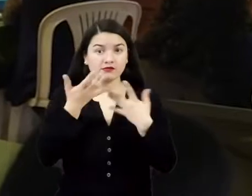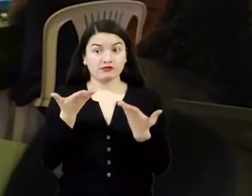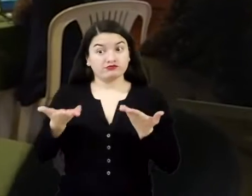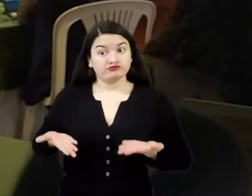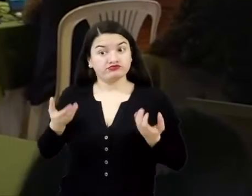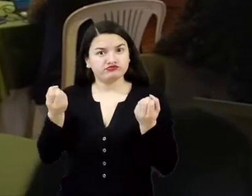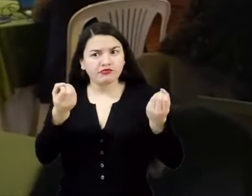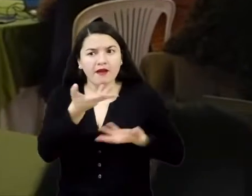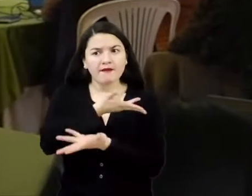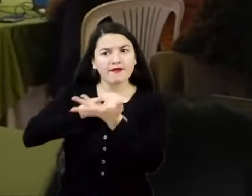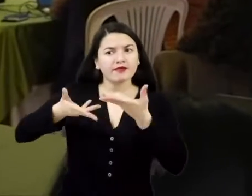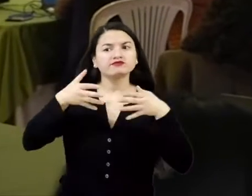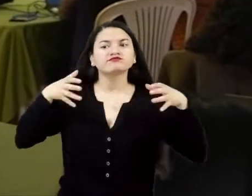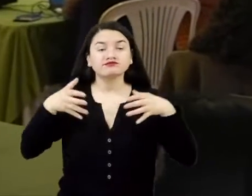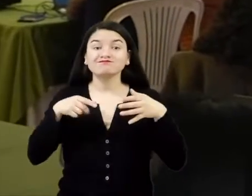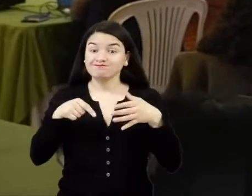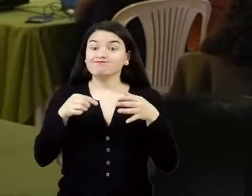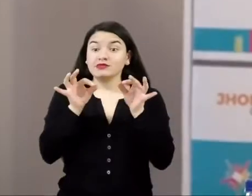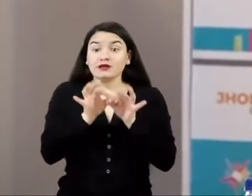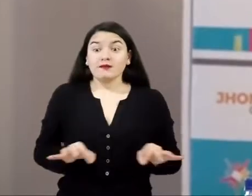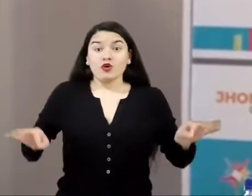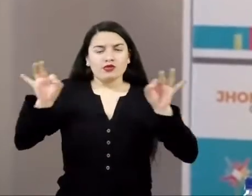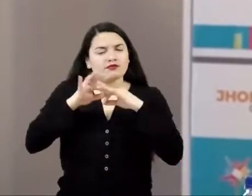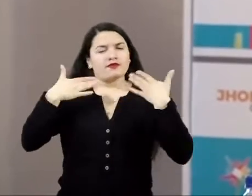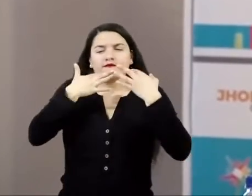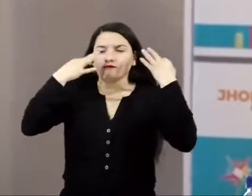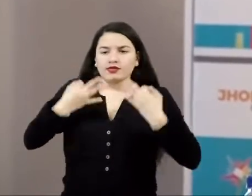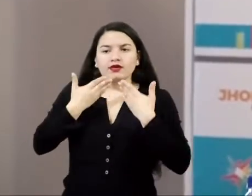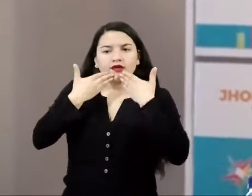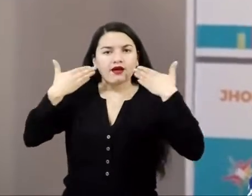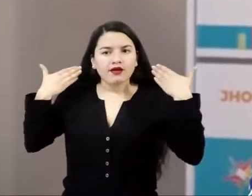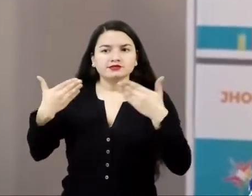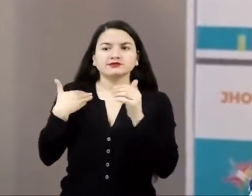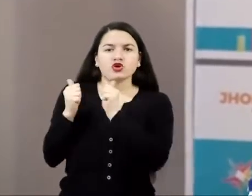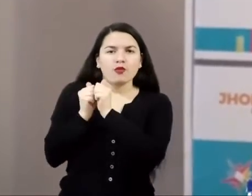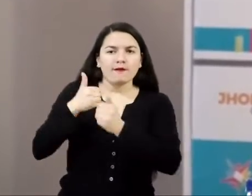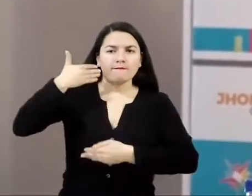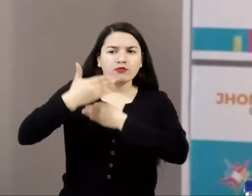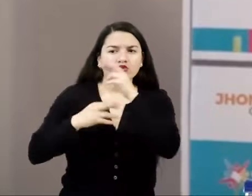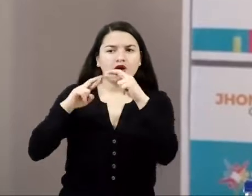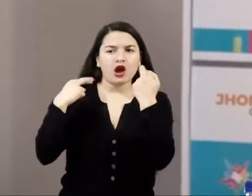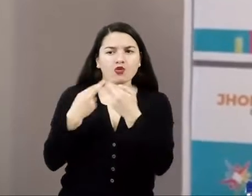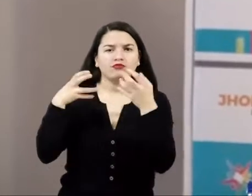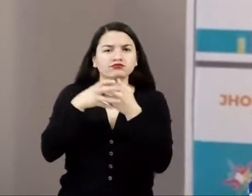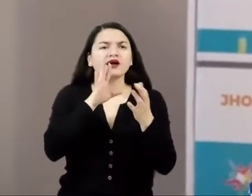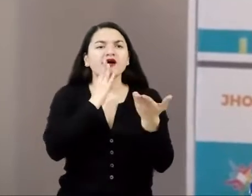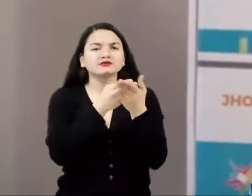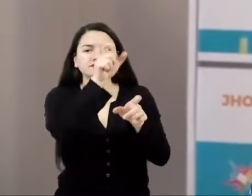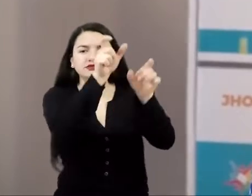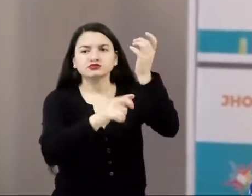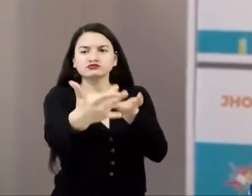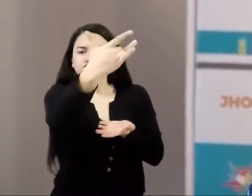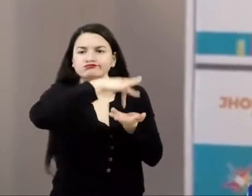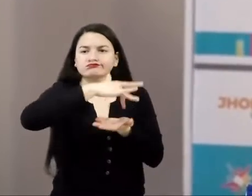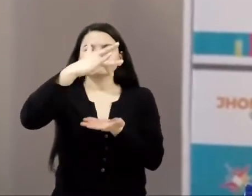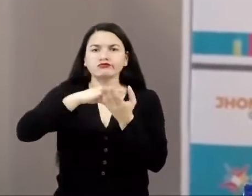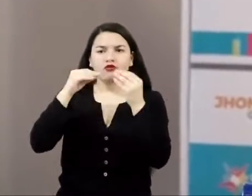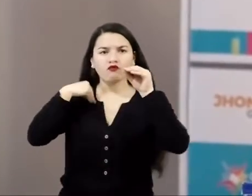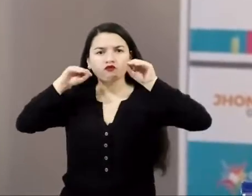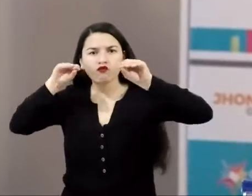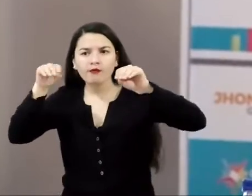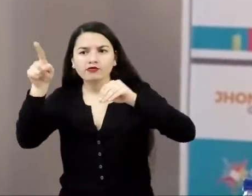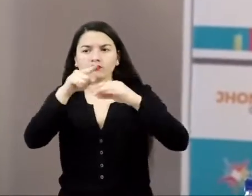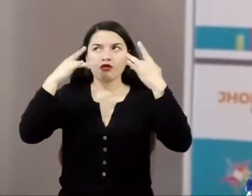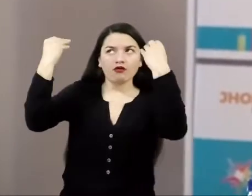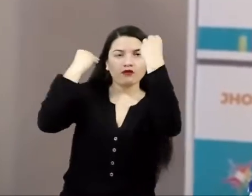de la gente, salvar vidas, y lo haremos todo lo que esté a nuestro alcance. Entonces, solo me queda decirles